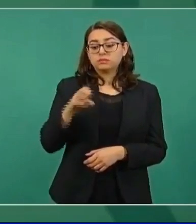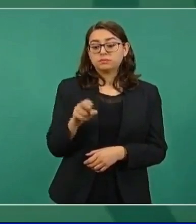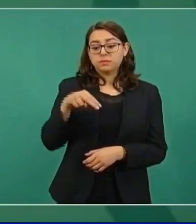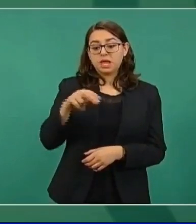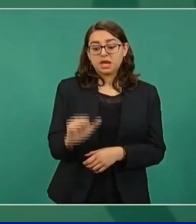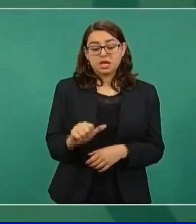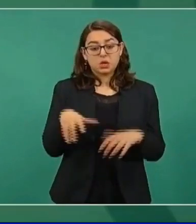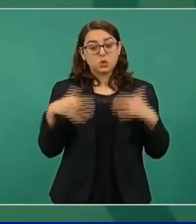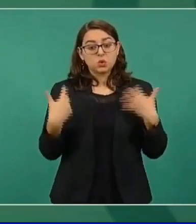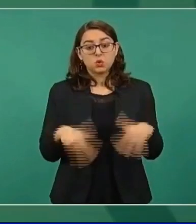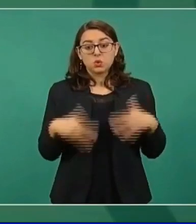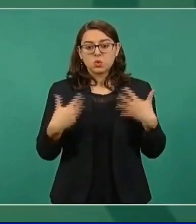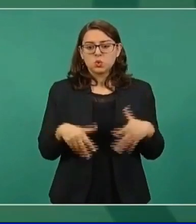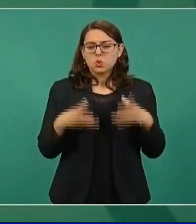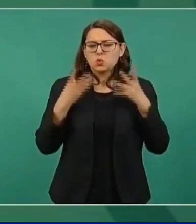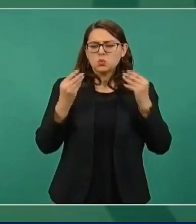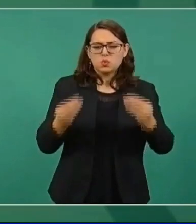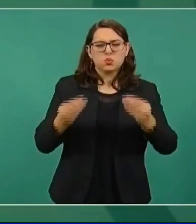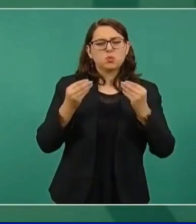desarrollo estabilizador.